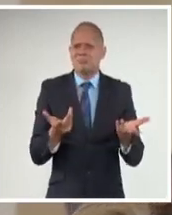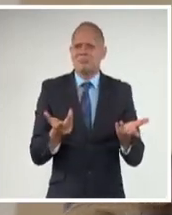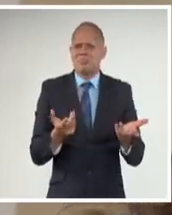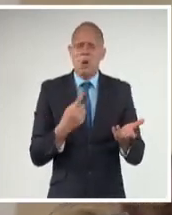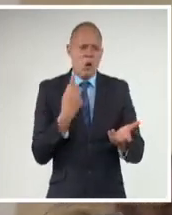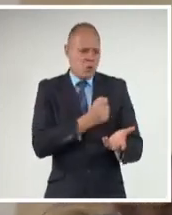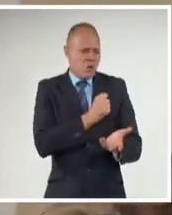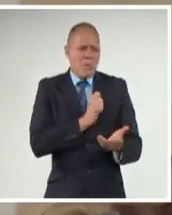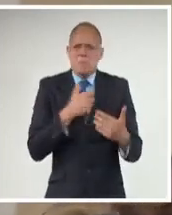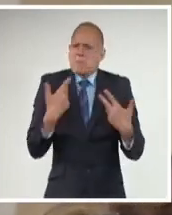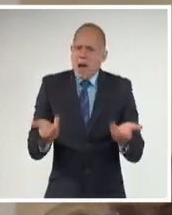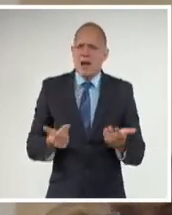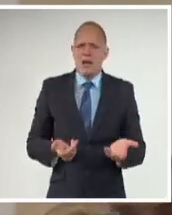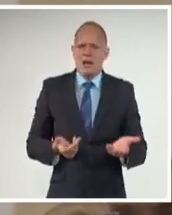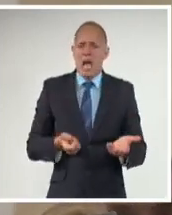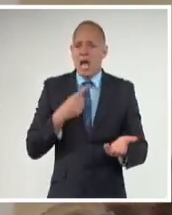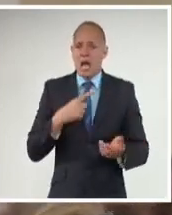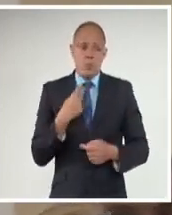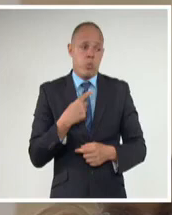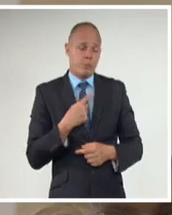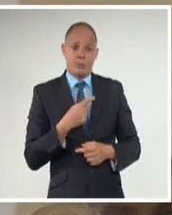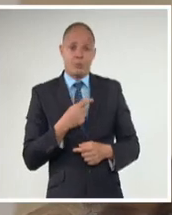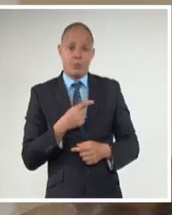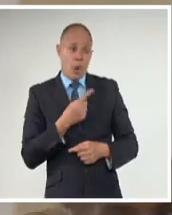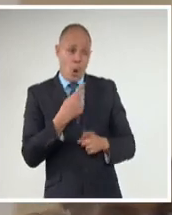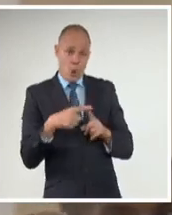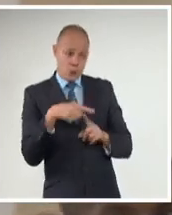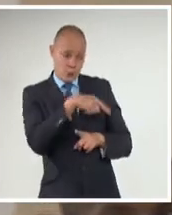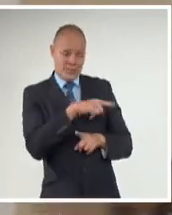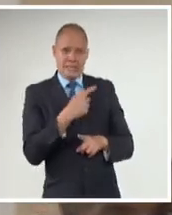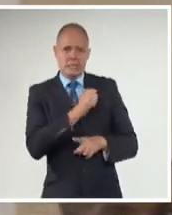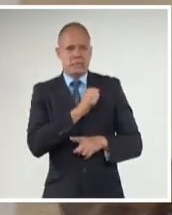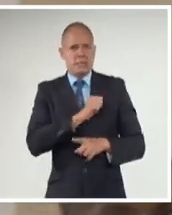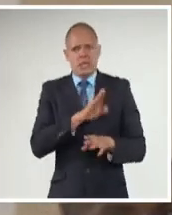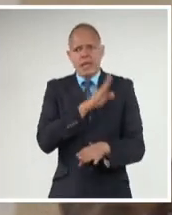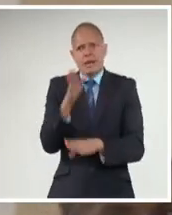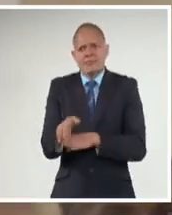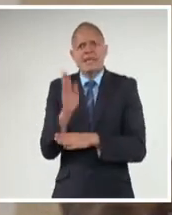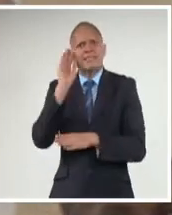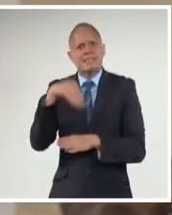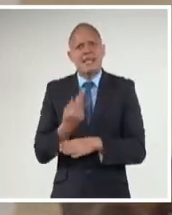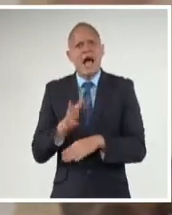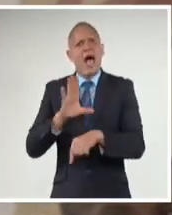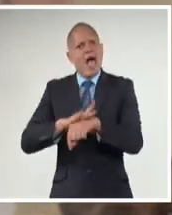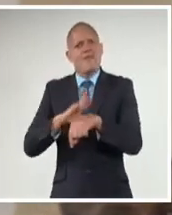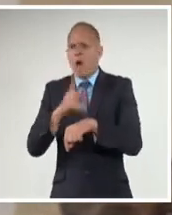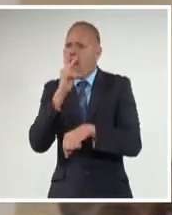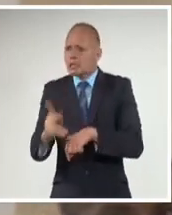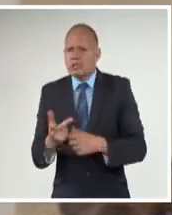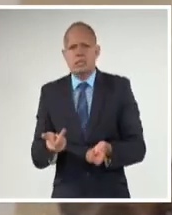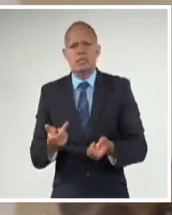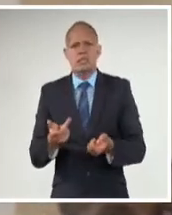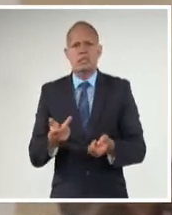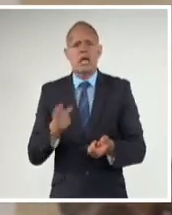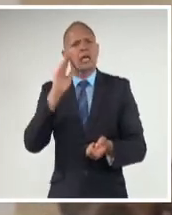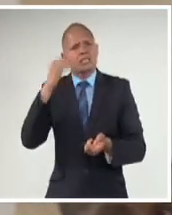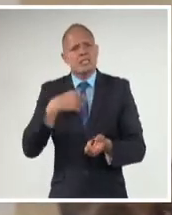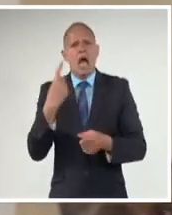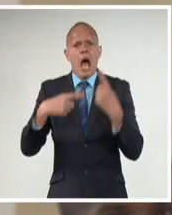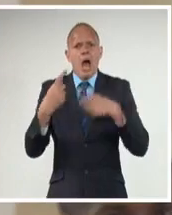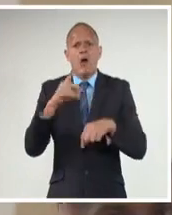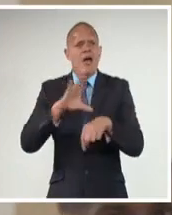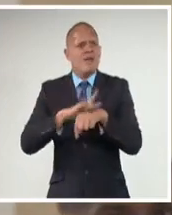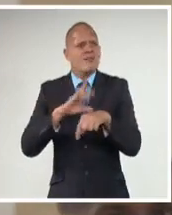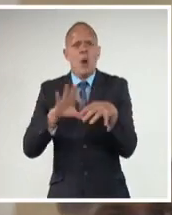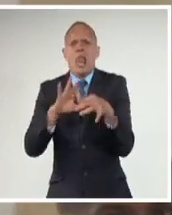más. Mis compañeros me decían, yo quiero un centro de aislamiento, yo quiero trabajar en zona roja, yo quiero ir, quiero... Muchos me decían, no,